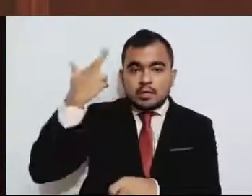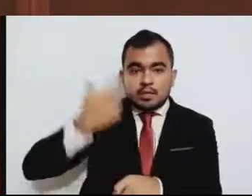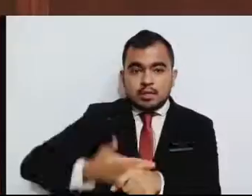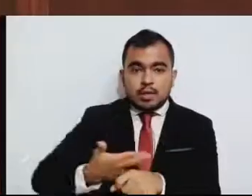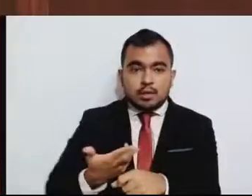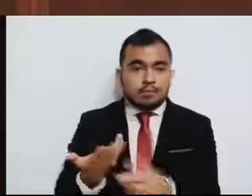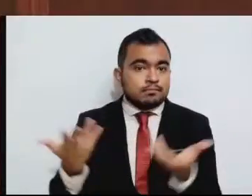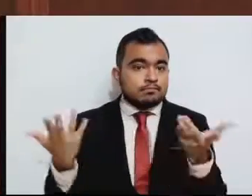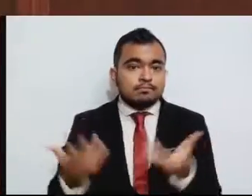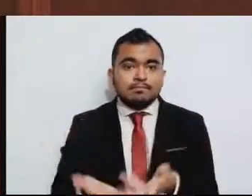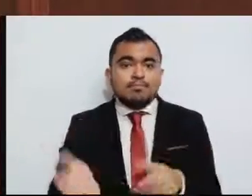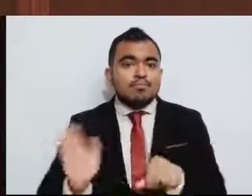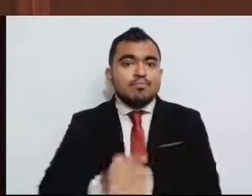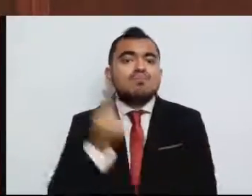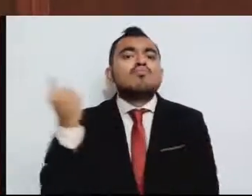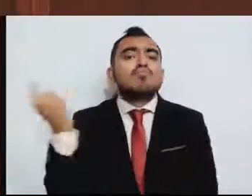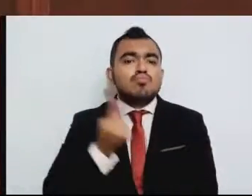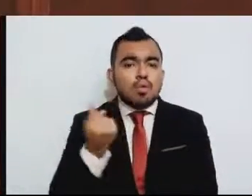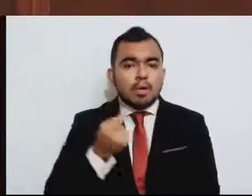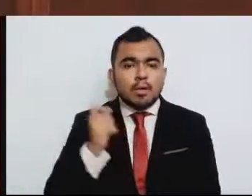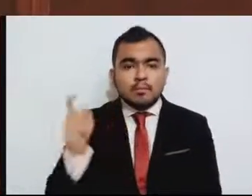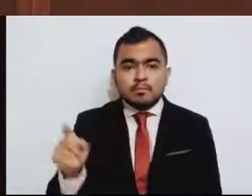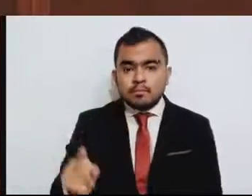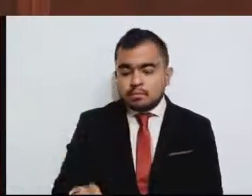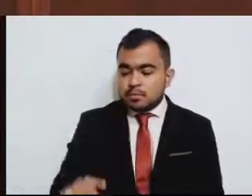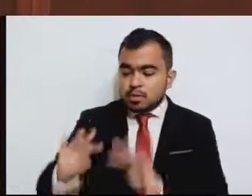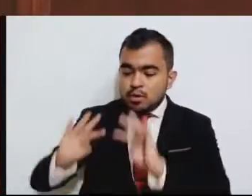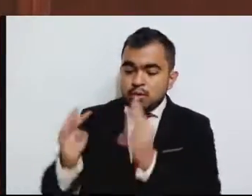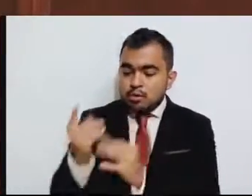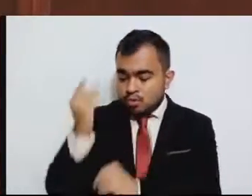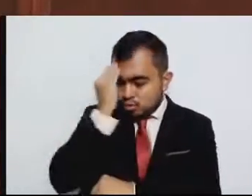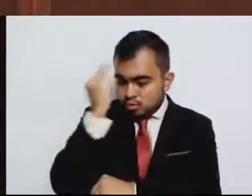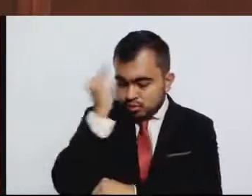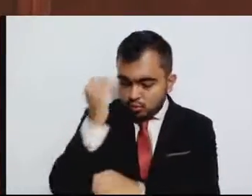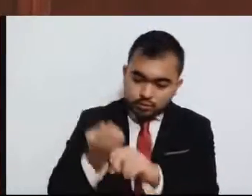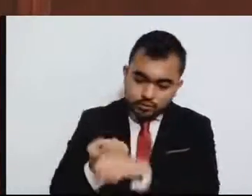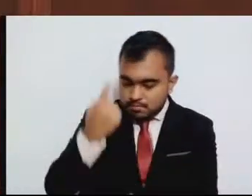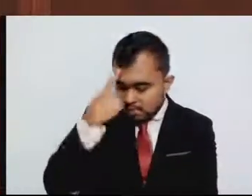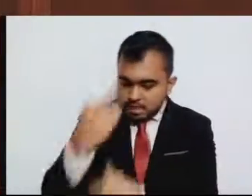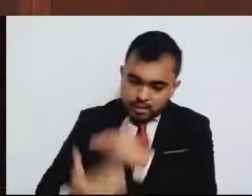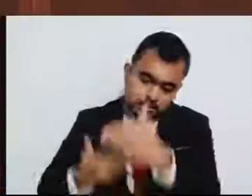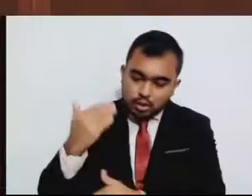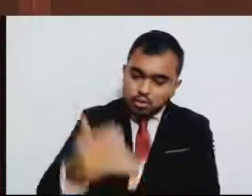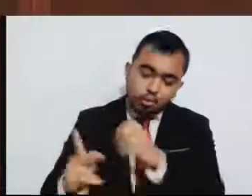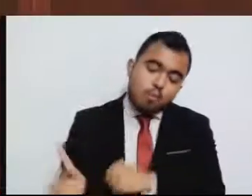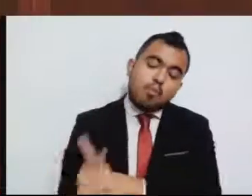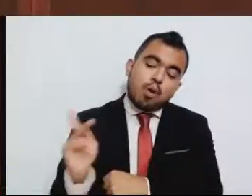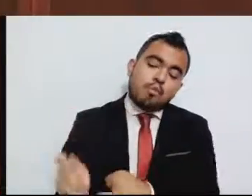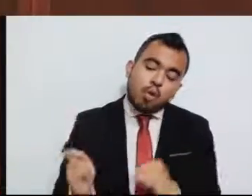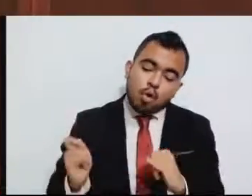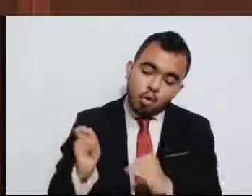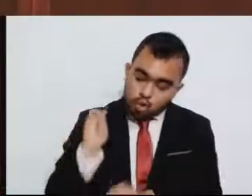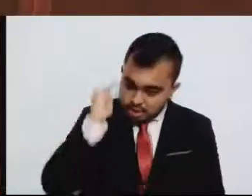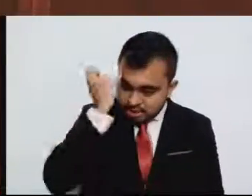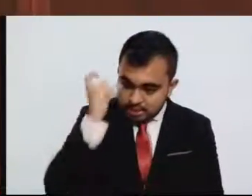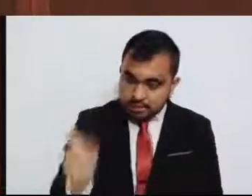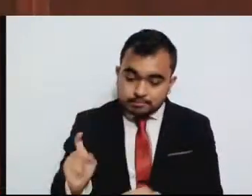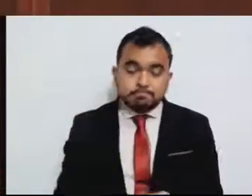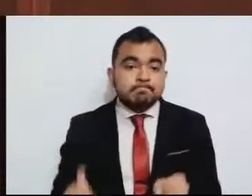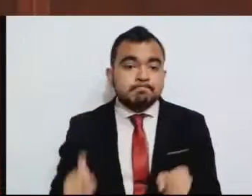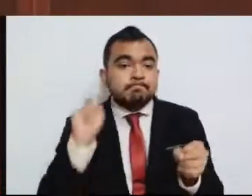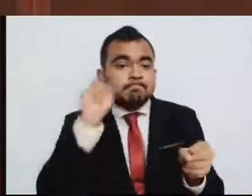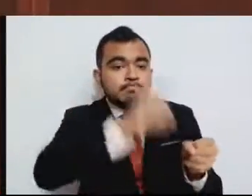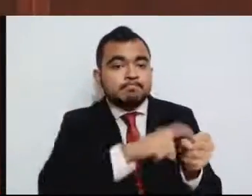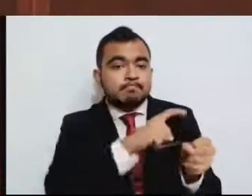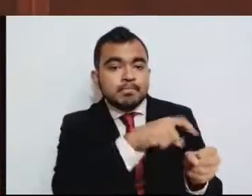explicar por porque el consejo estatal para el desarrollo integral de los pueblos indígenas dependencia adscrita a la secretaria